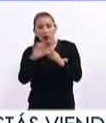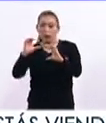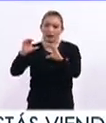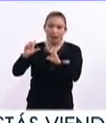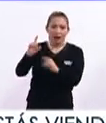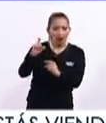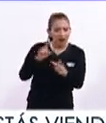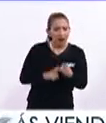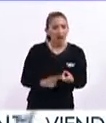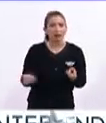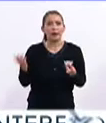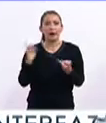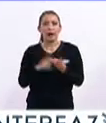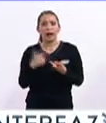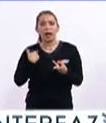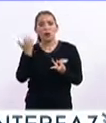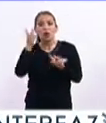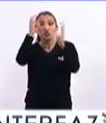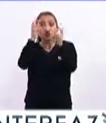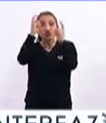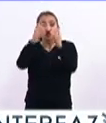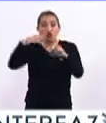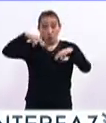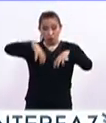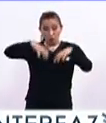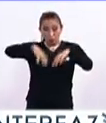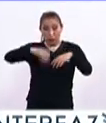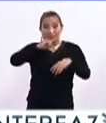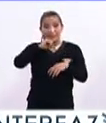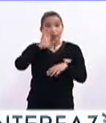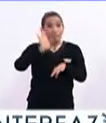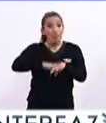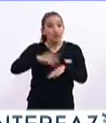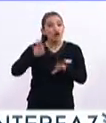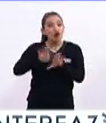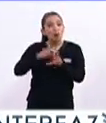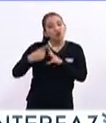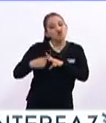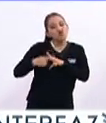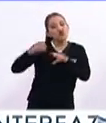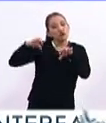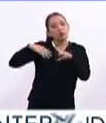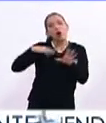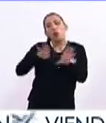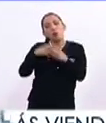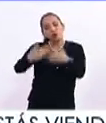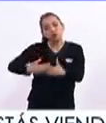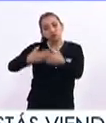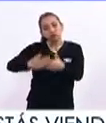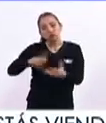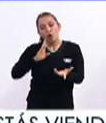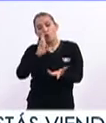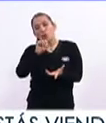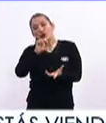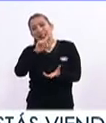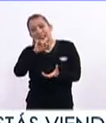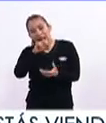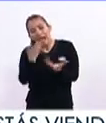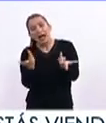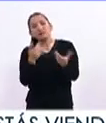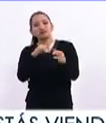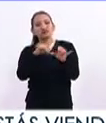del agua, captación de lluvia y sobre todo cómo medimos nosotros la lluvia, ¿no? En qué unidades se